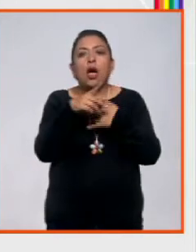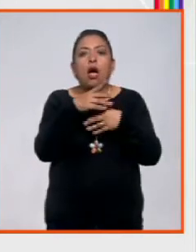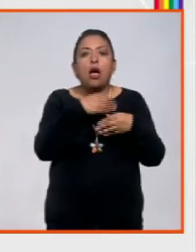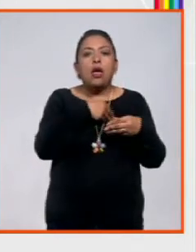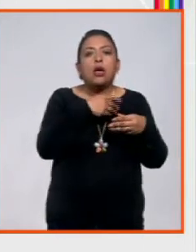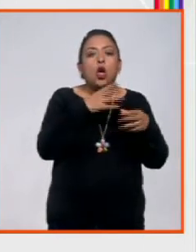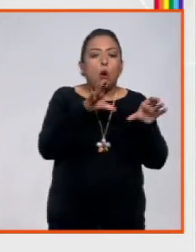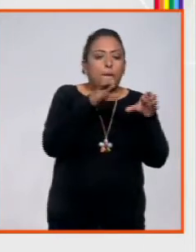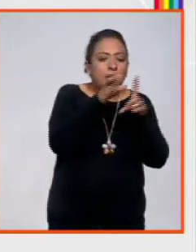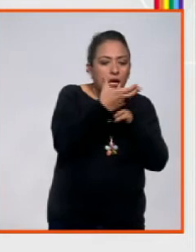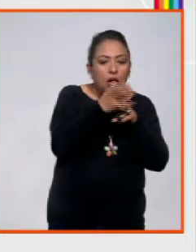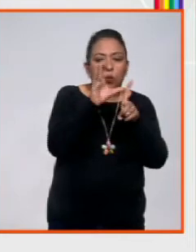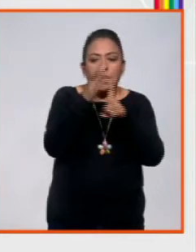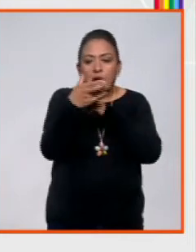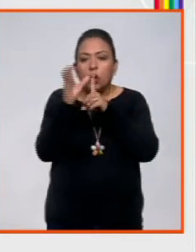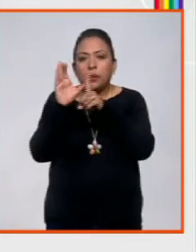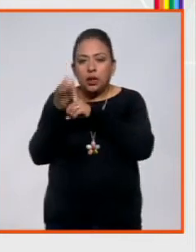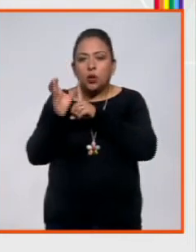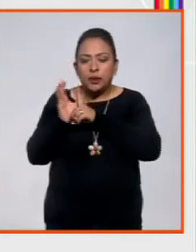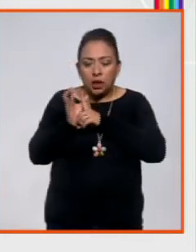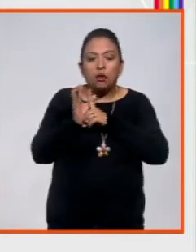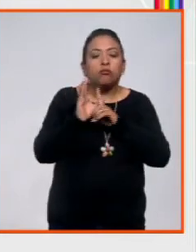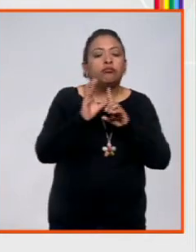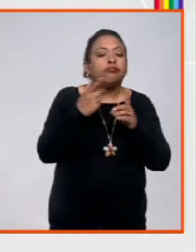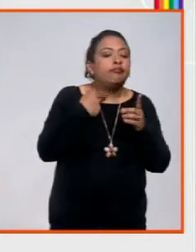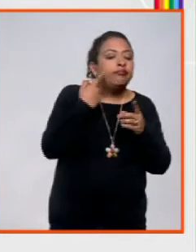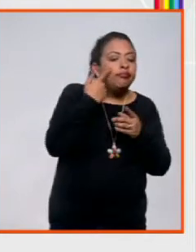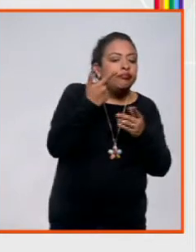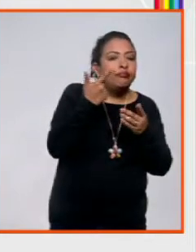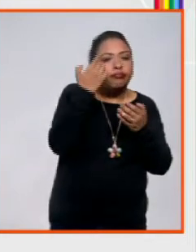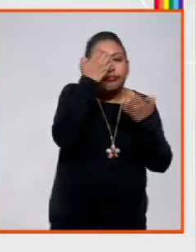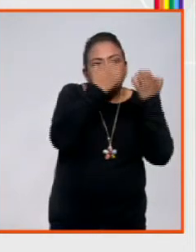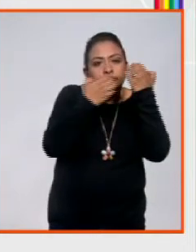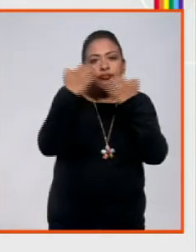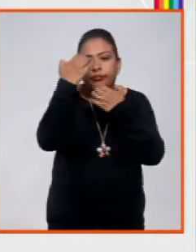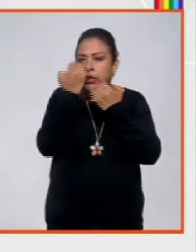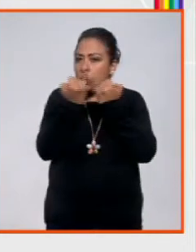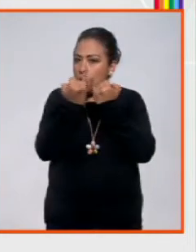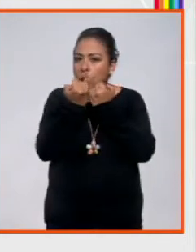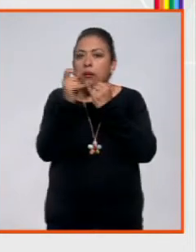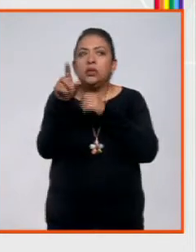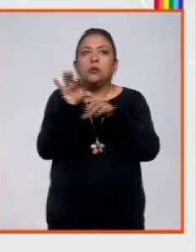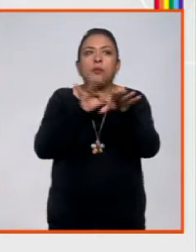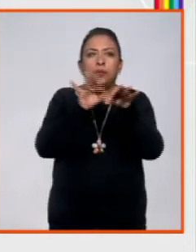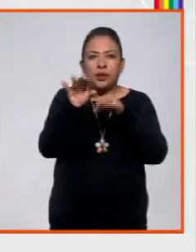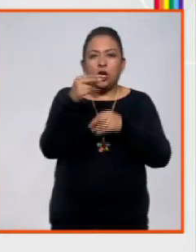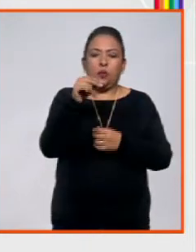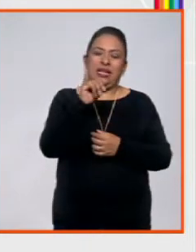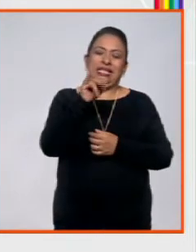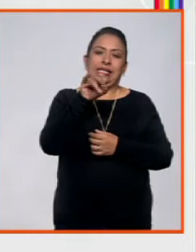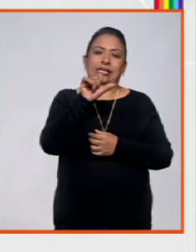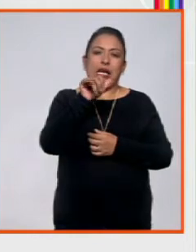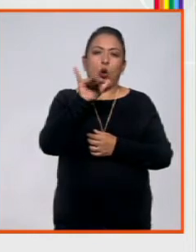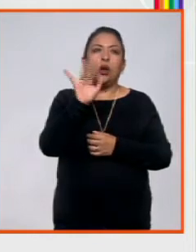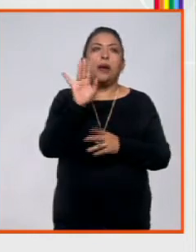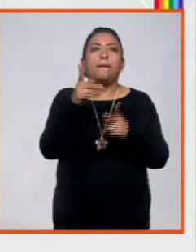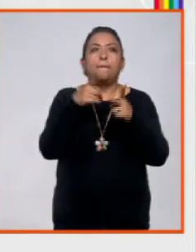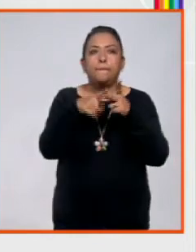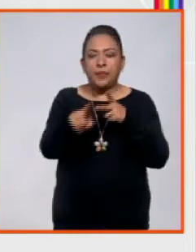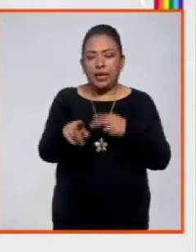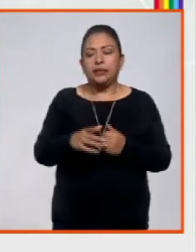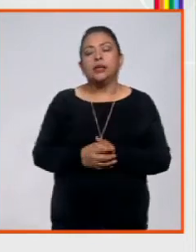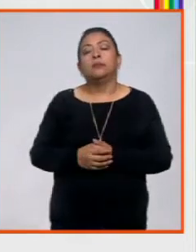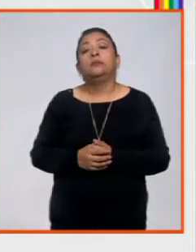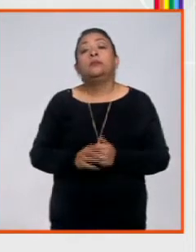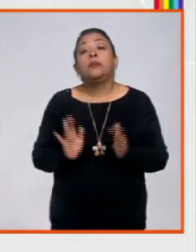distintos comités y estos comités también se seleccionan de distinta manera que es la famosa insaculación que estamos empezando a llevar